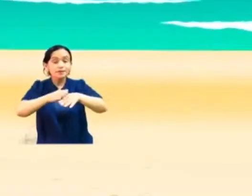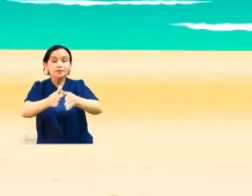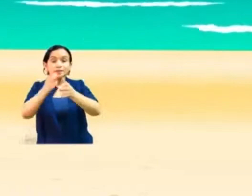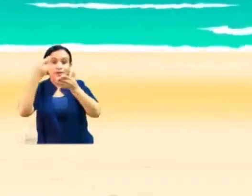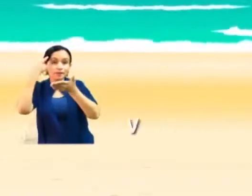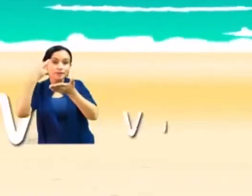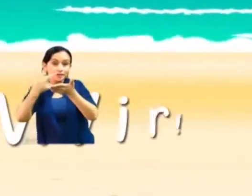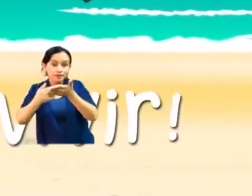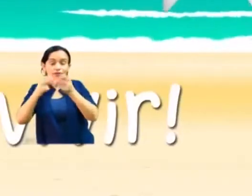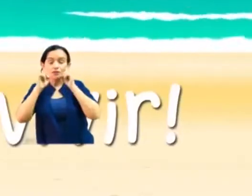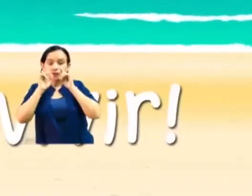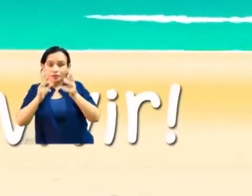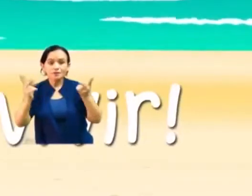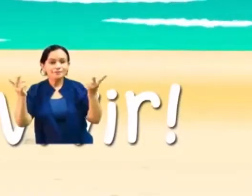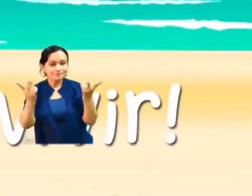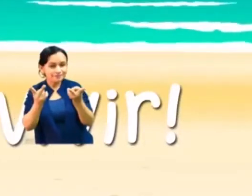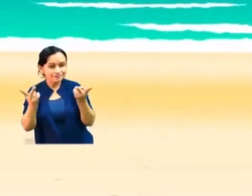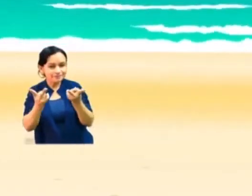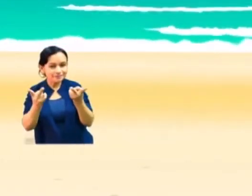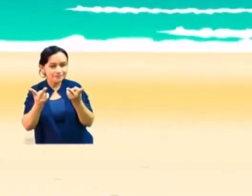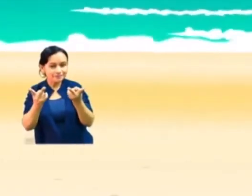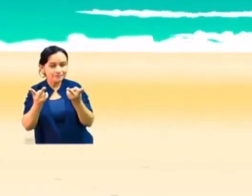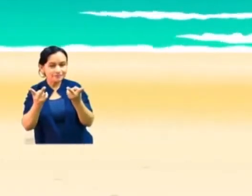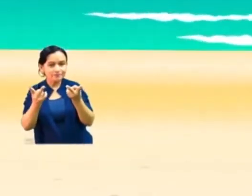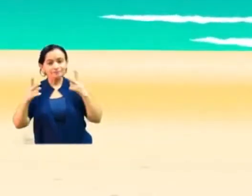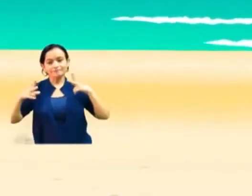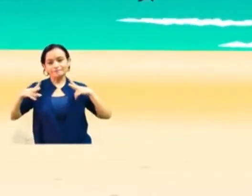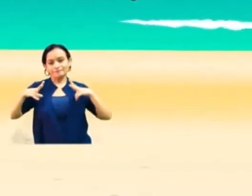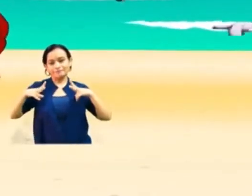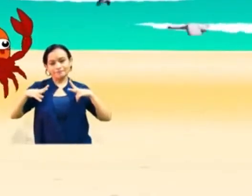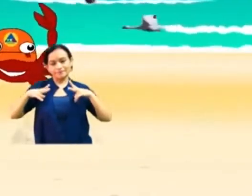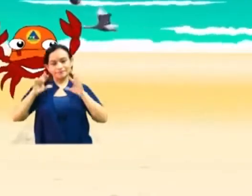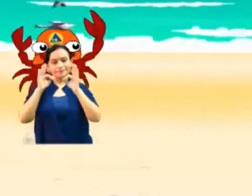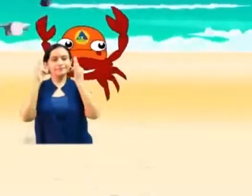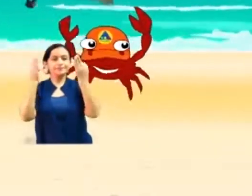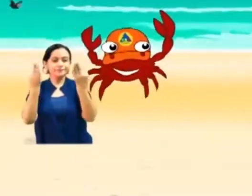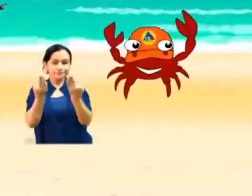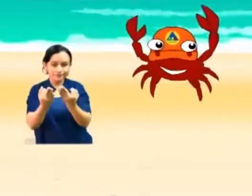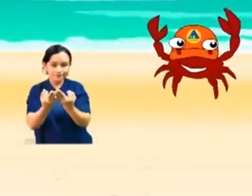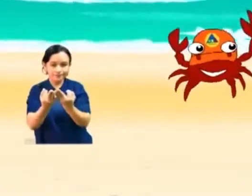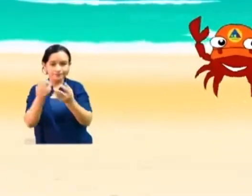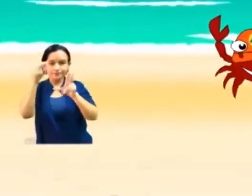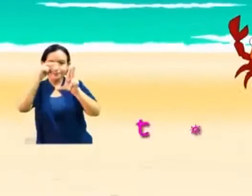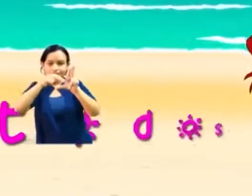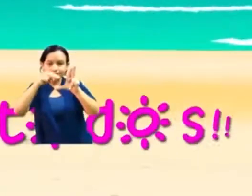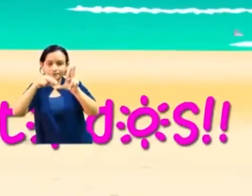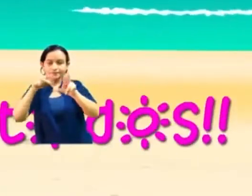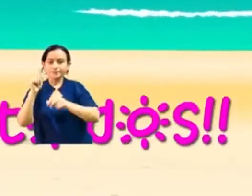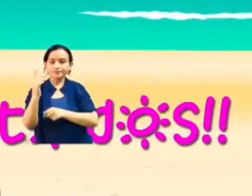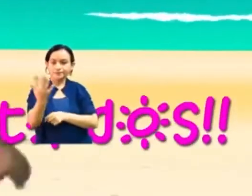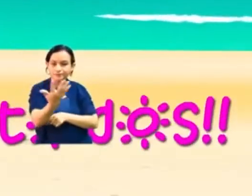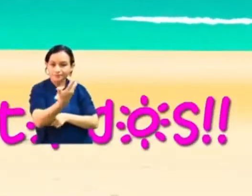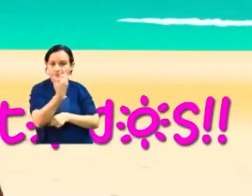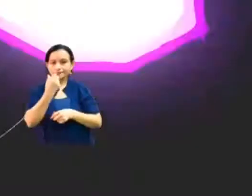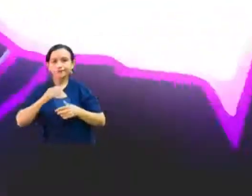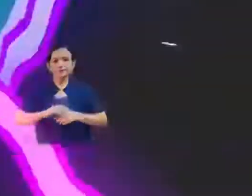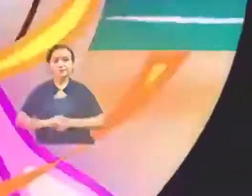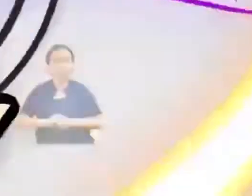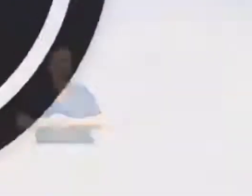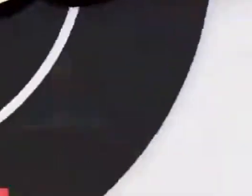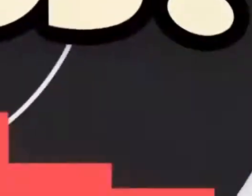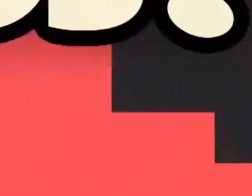indiquen. Recordemos que prevenir es vivir. Disfrutemos las vacaciones en familia. SINAPRED somos todos.